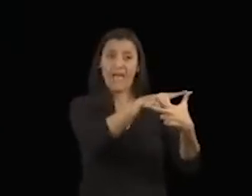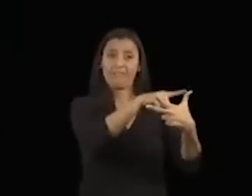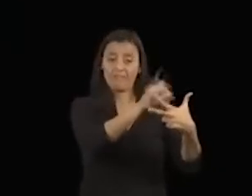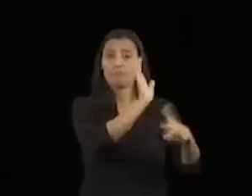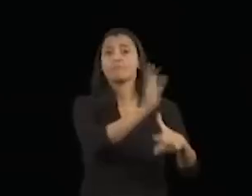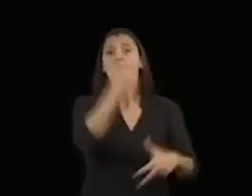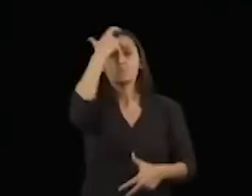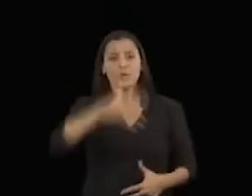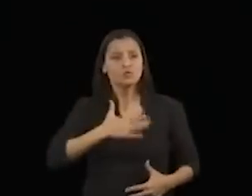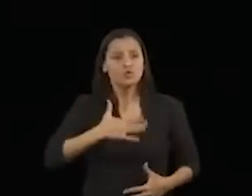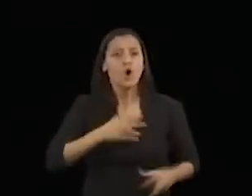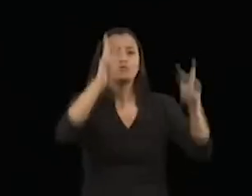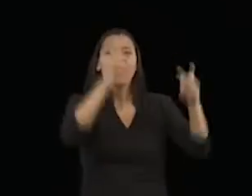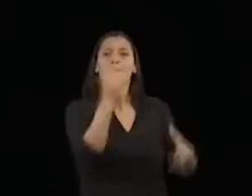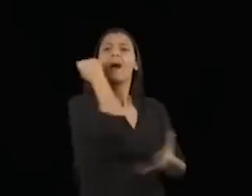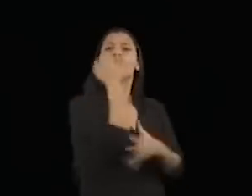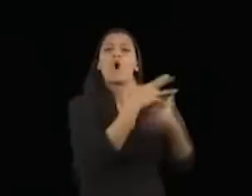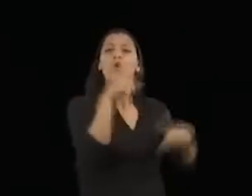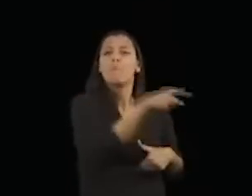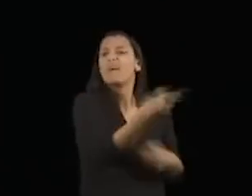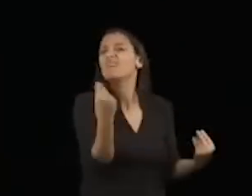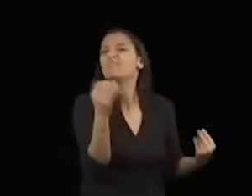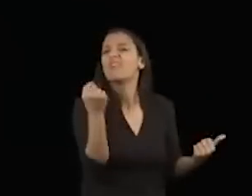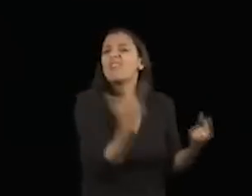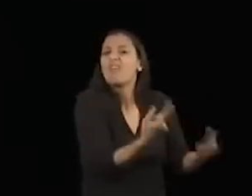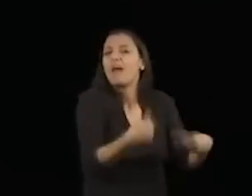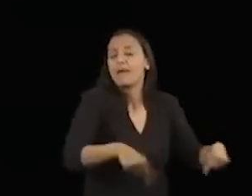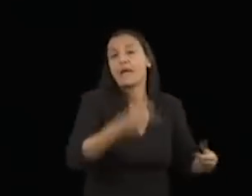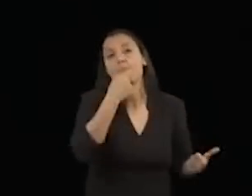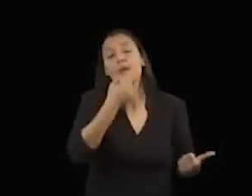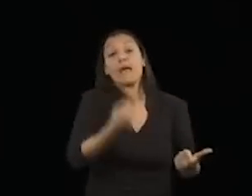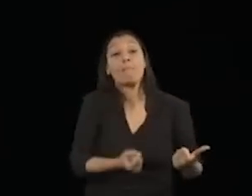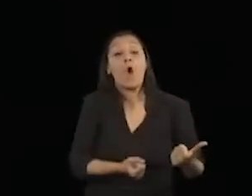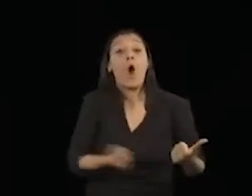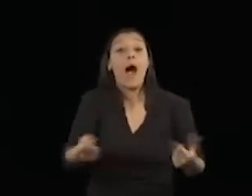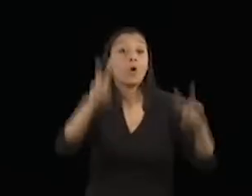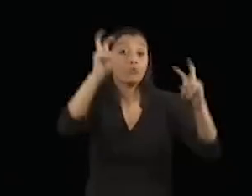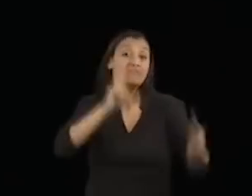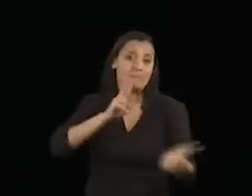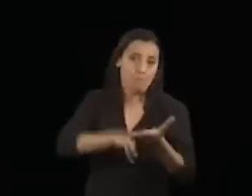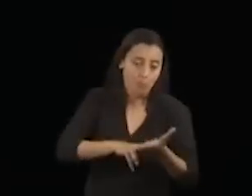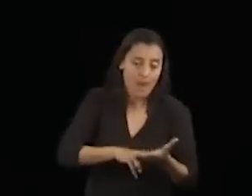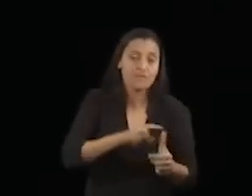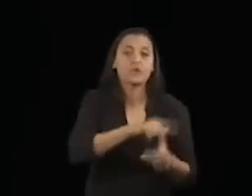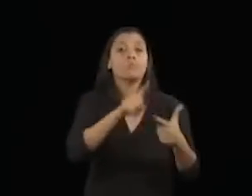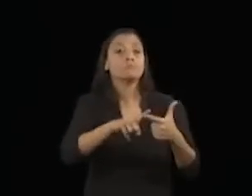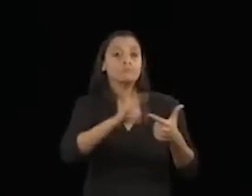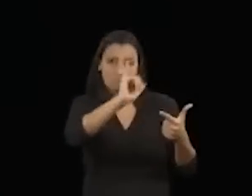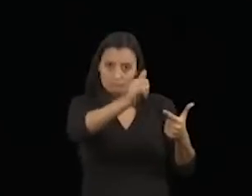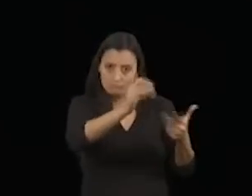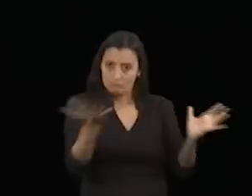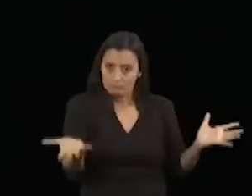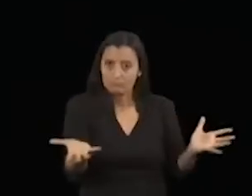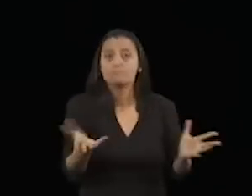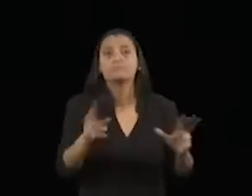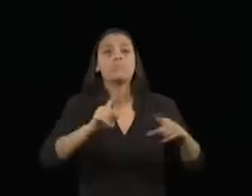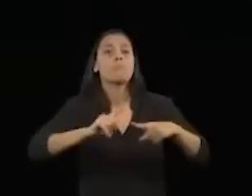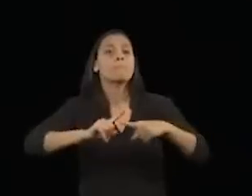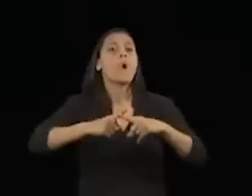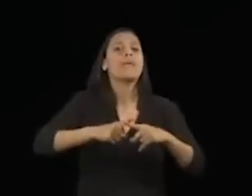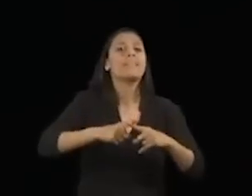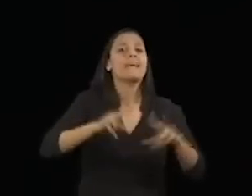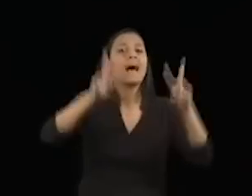yo desde la macro? Digo, que es el ajuste fiscal, sí, o sea, una política